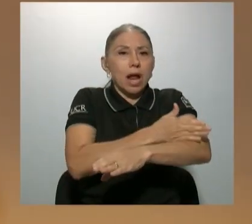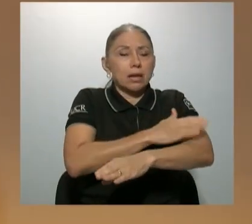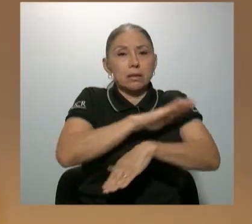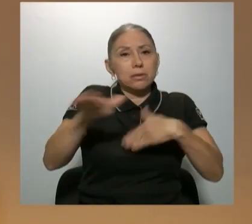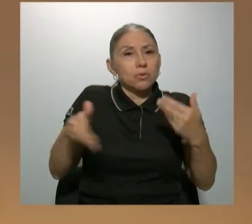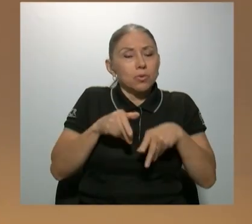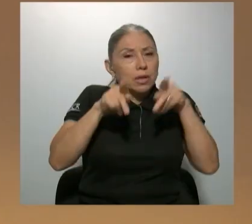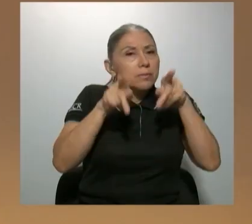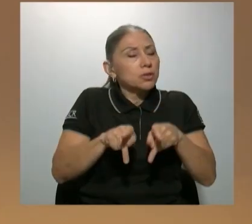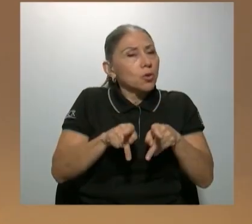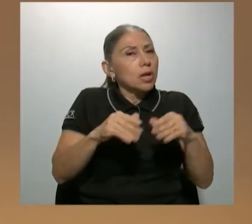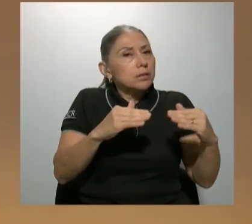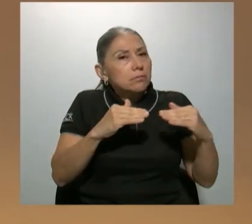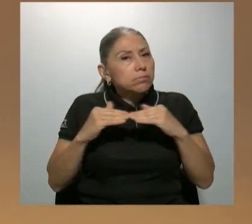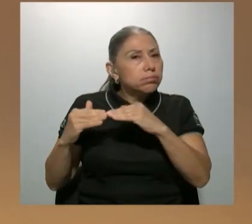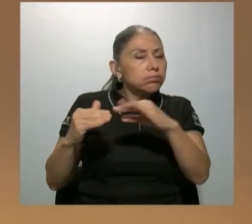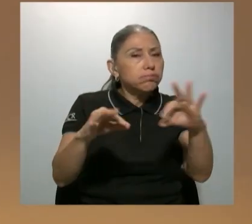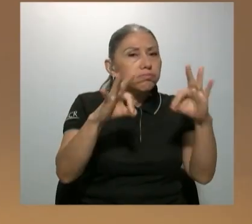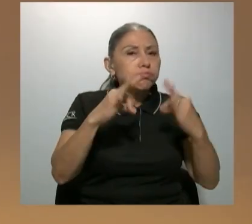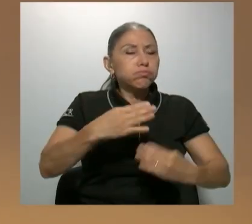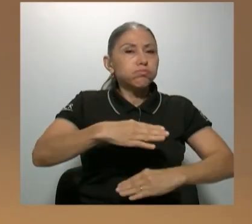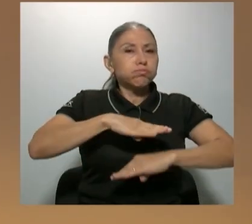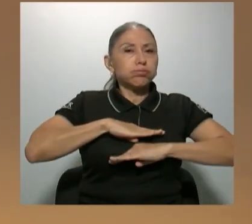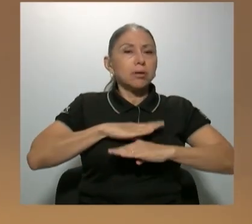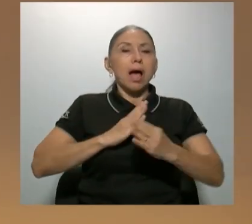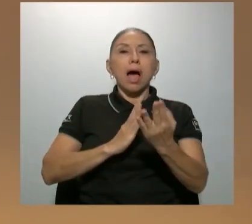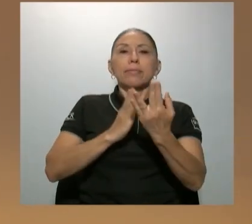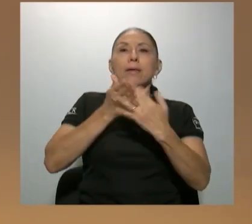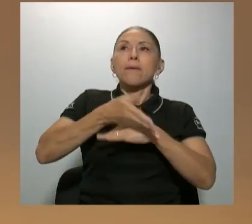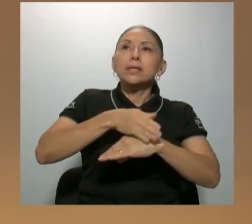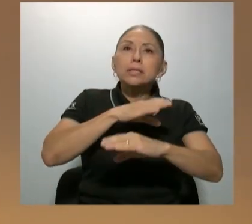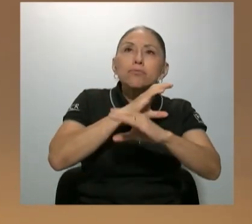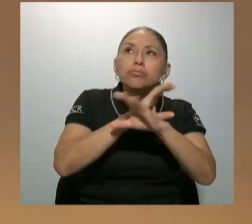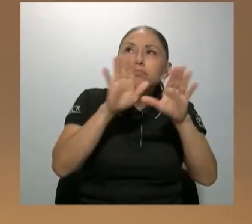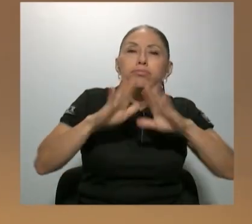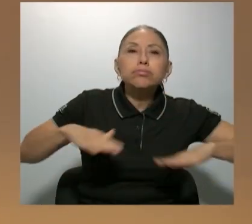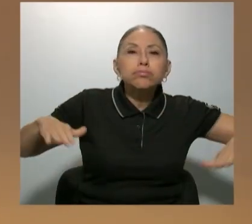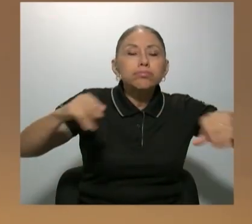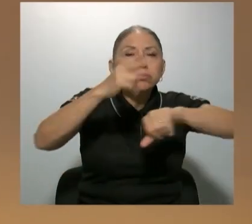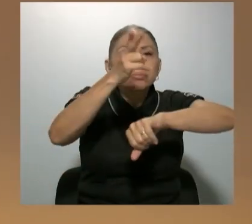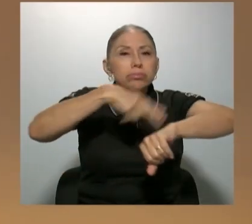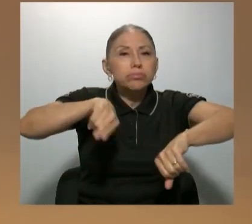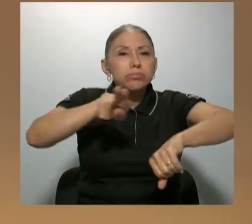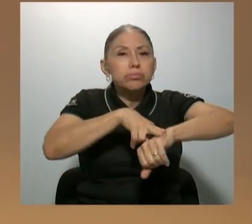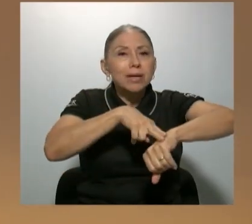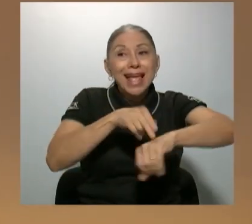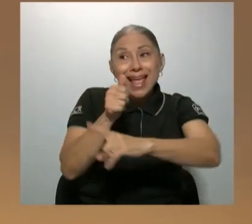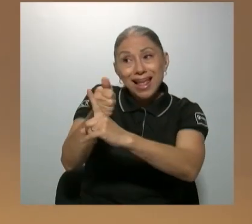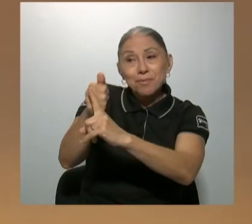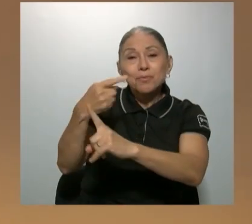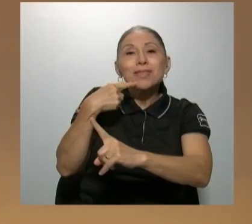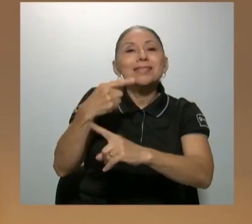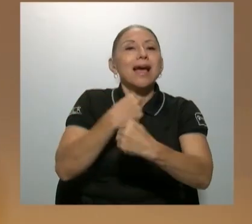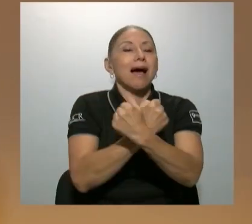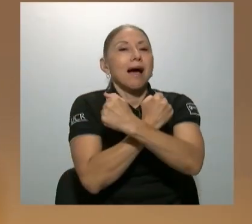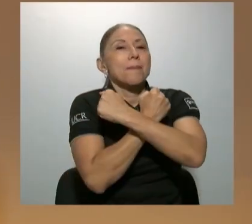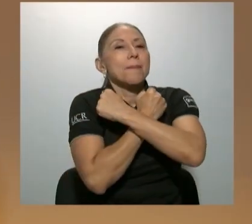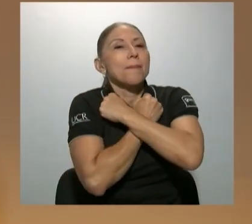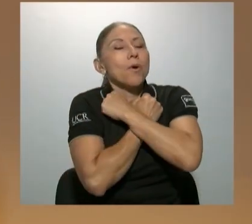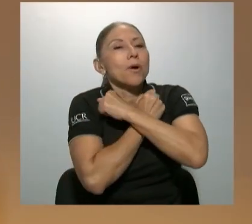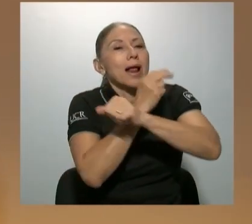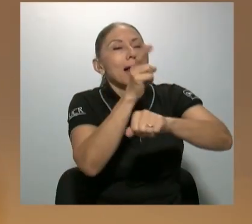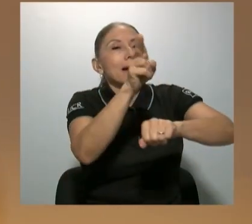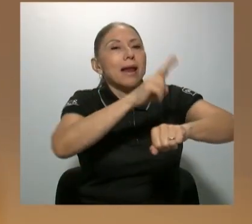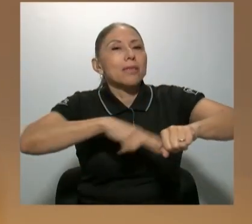común a través de la conservación, como decía él, del amor a la naturaleza. Y